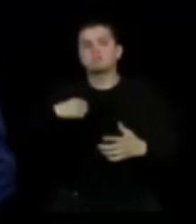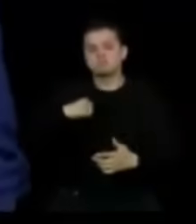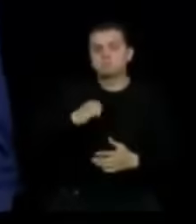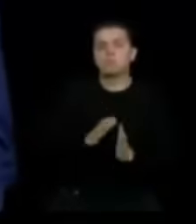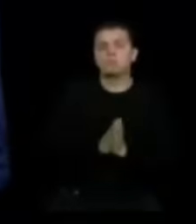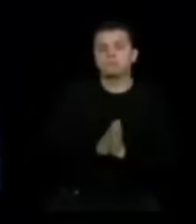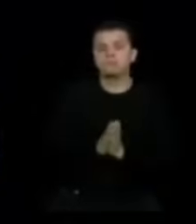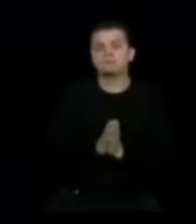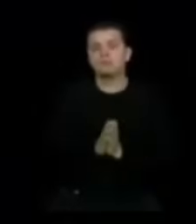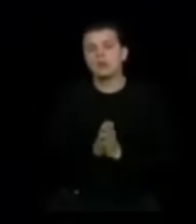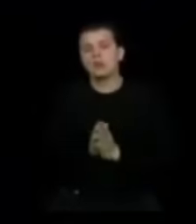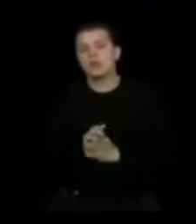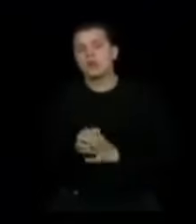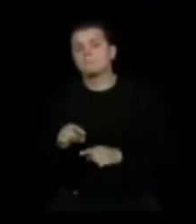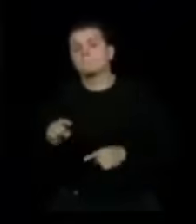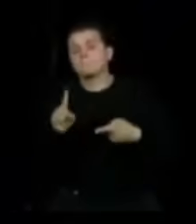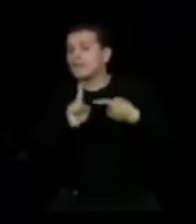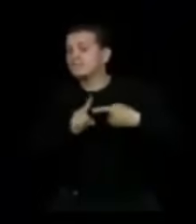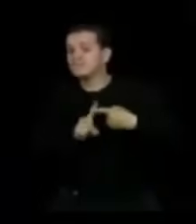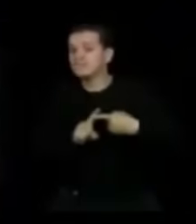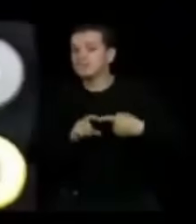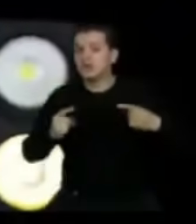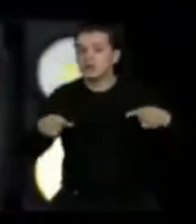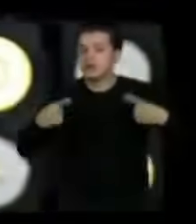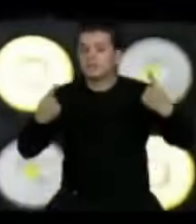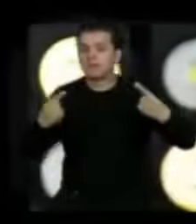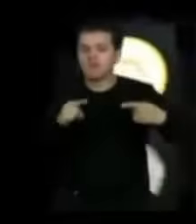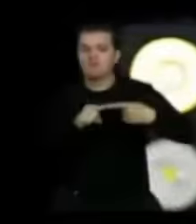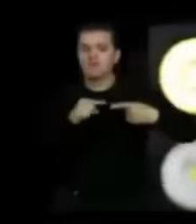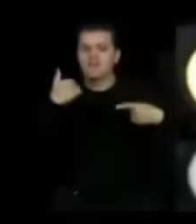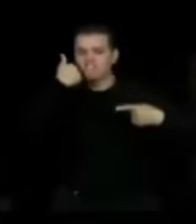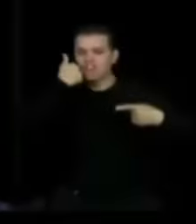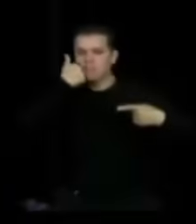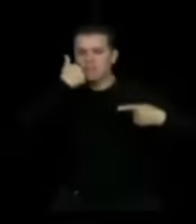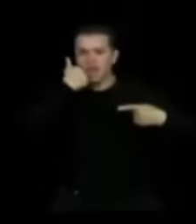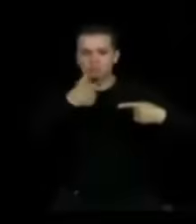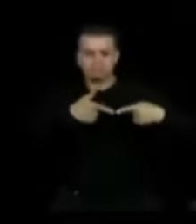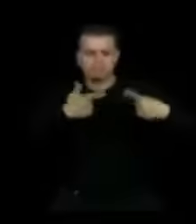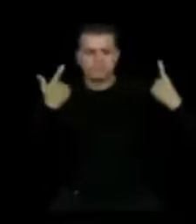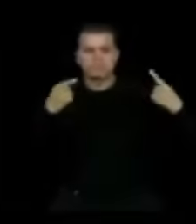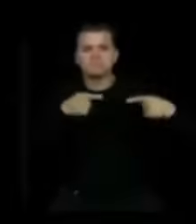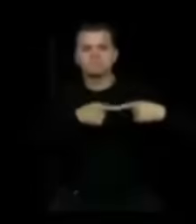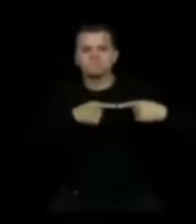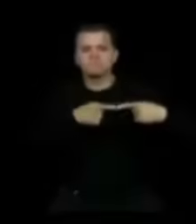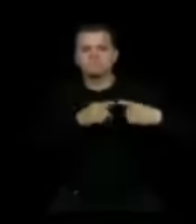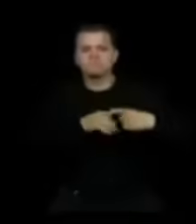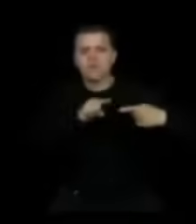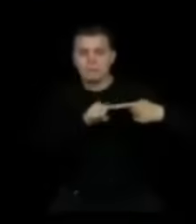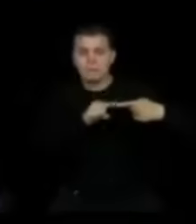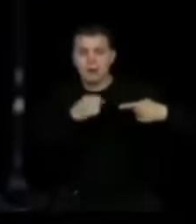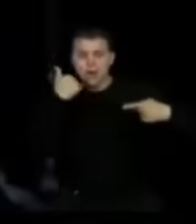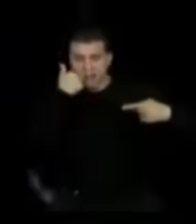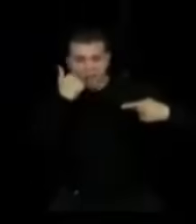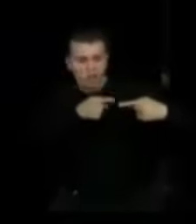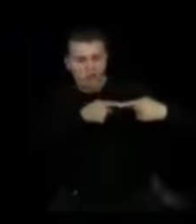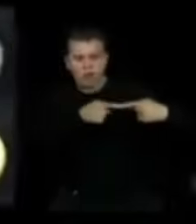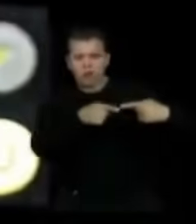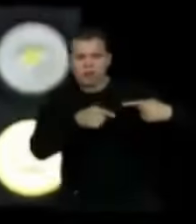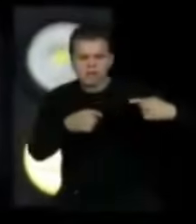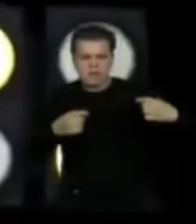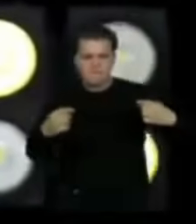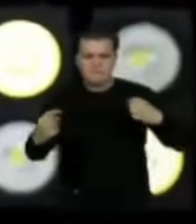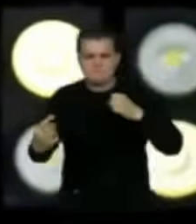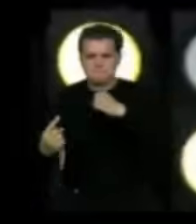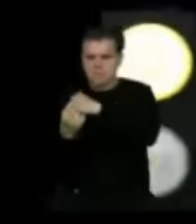tengo. Está el enemigo de la enfermedad. Es un enemigo que ataca a